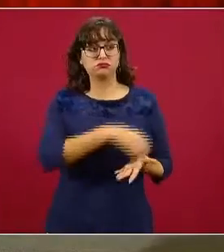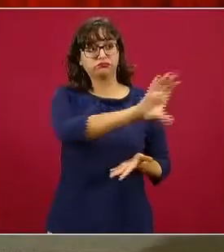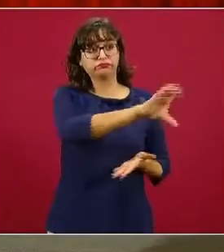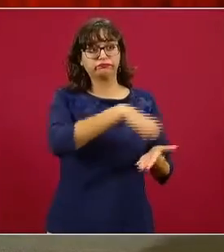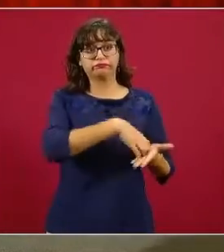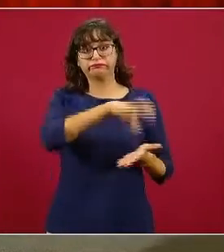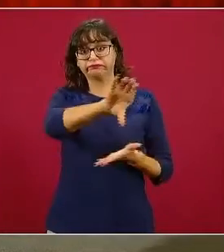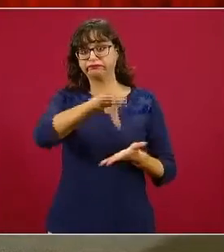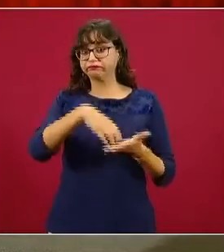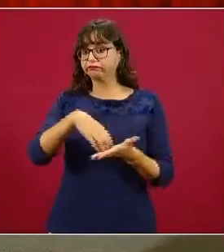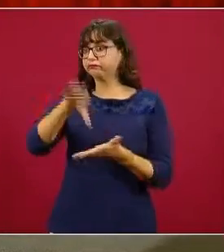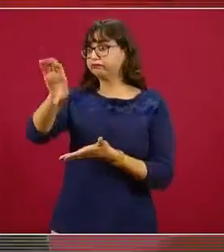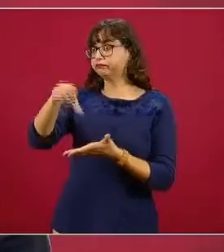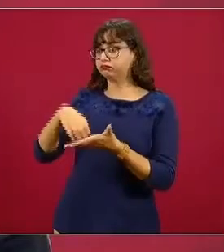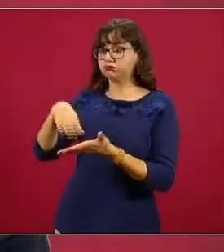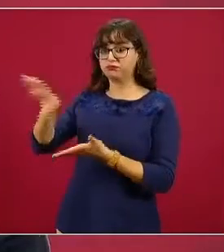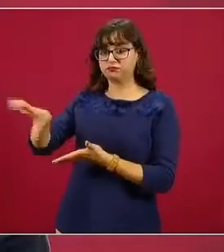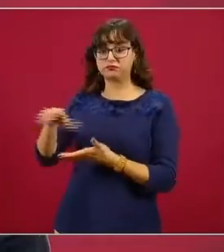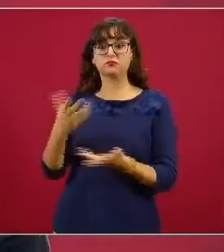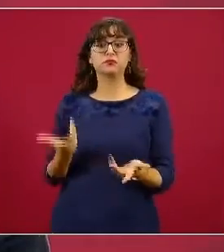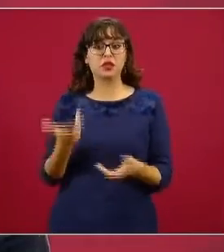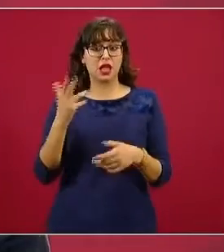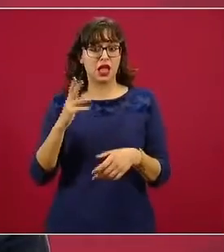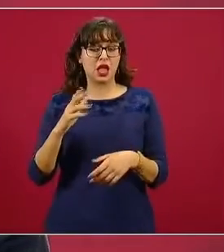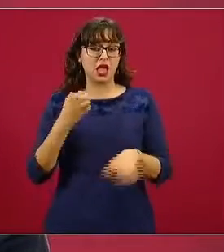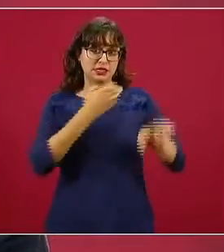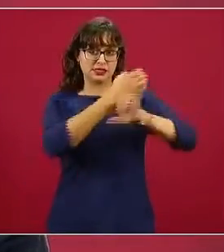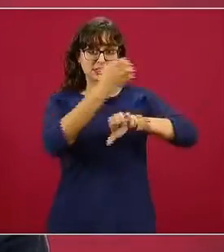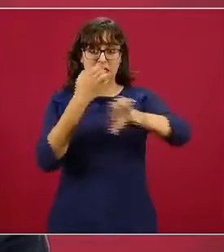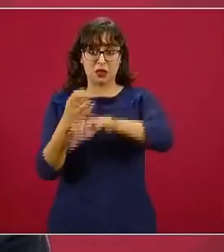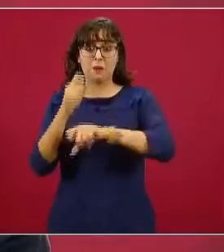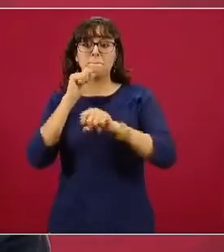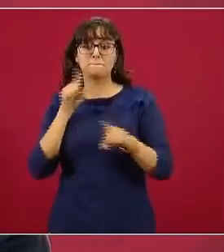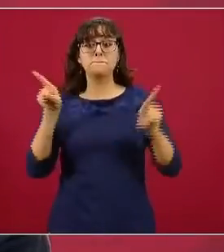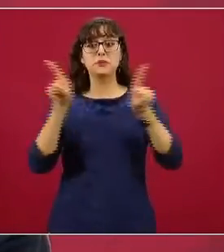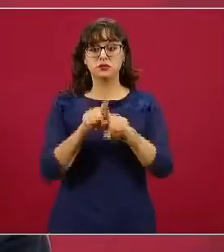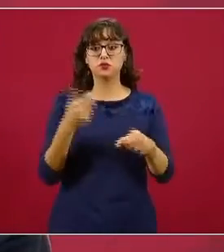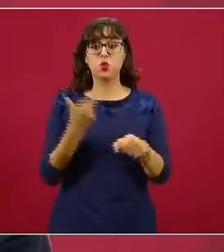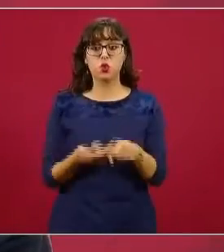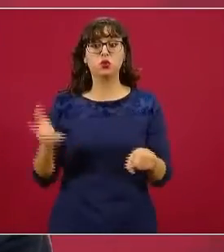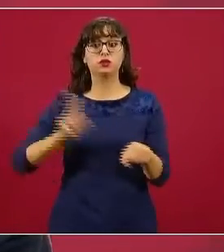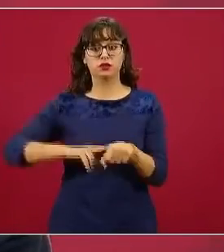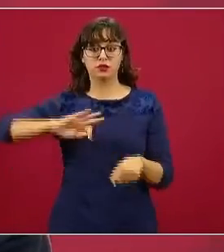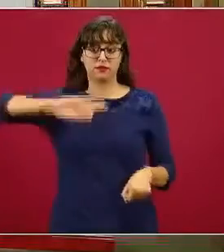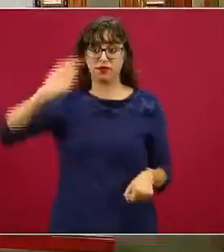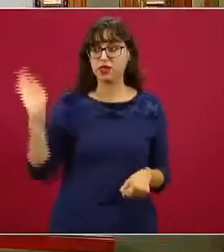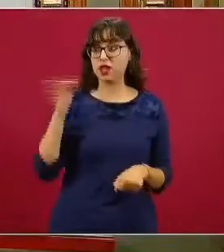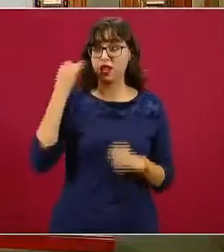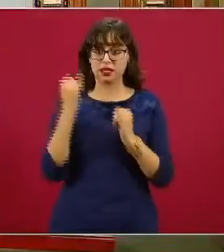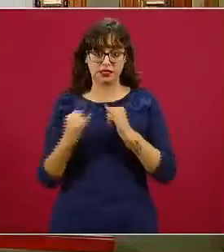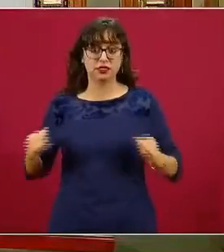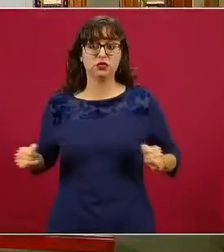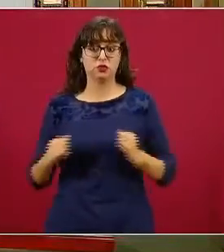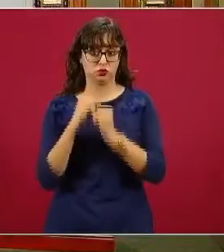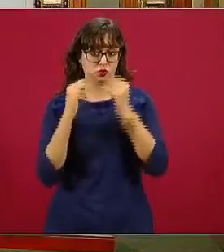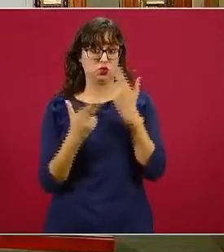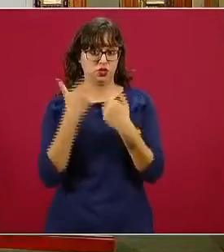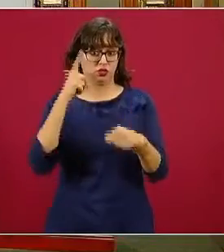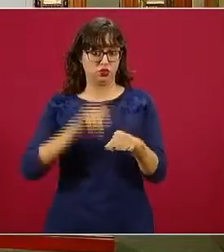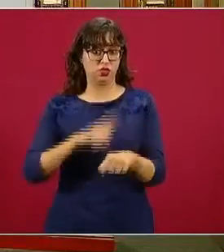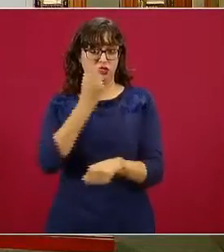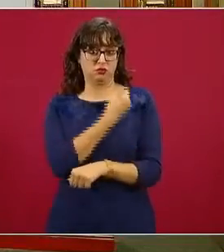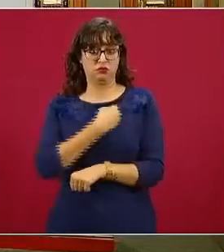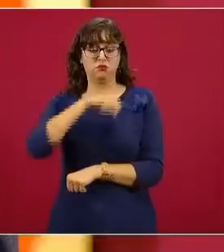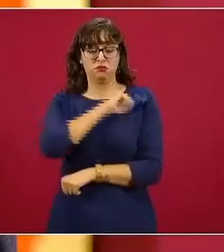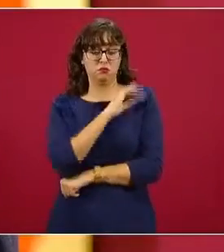las entidades federativas y también a los hospitales federales de referencia y los institutos nacionales de salud vacunas contra